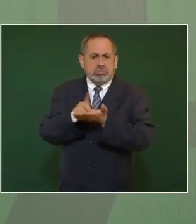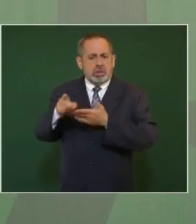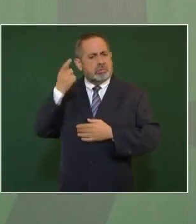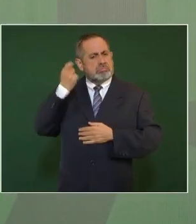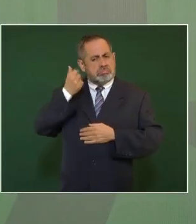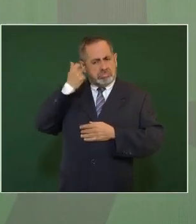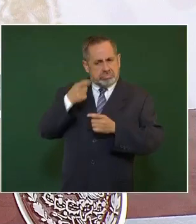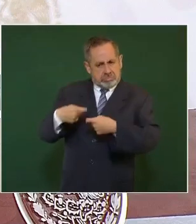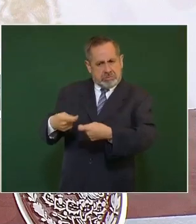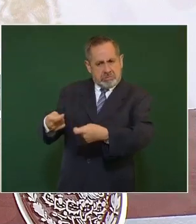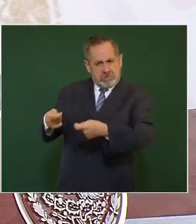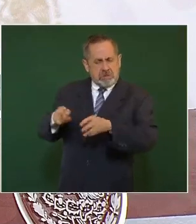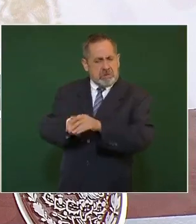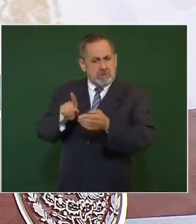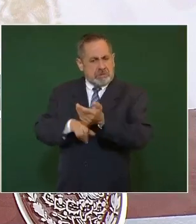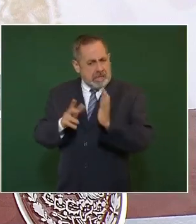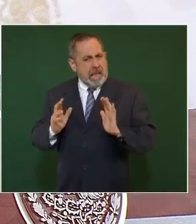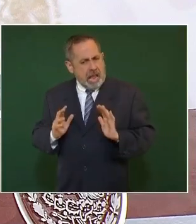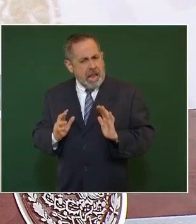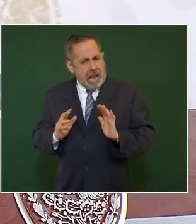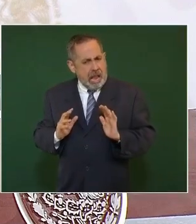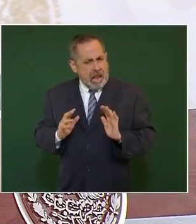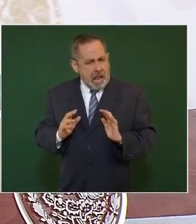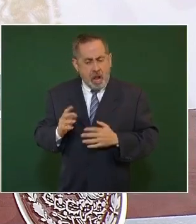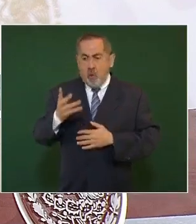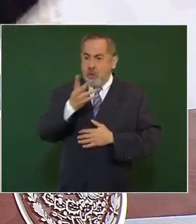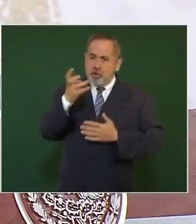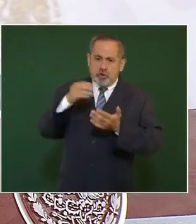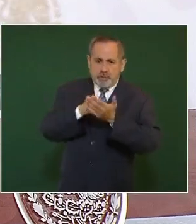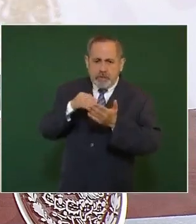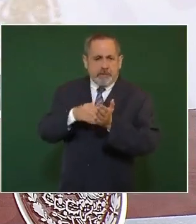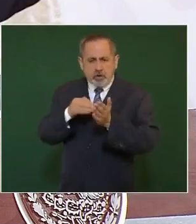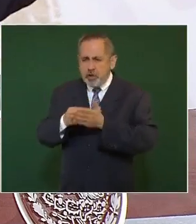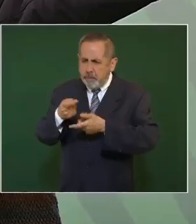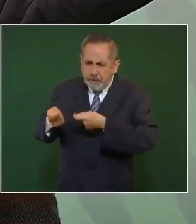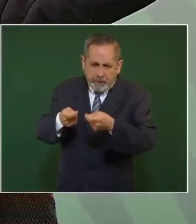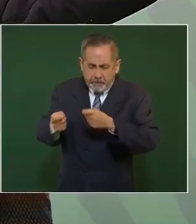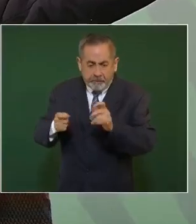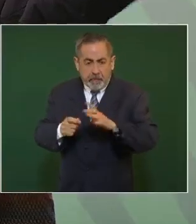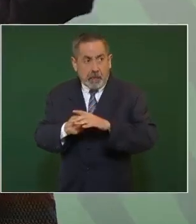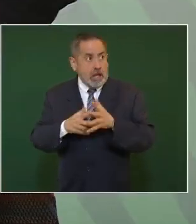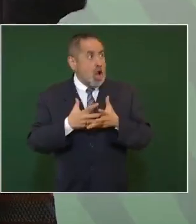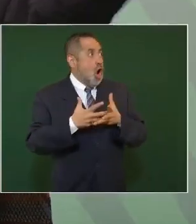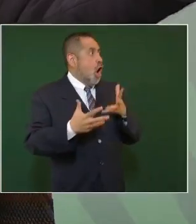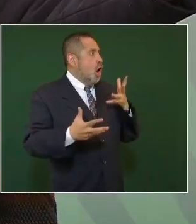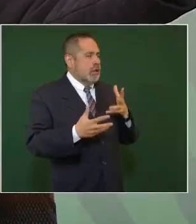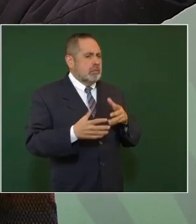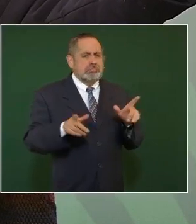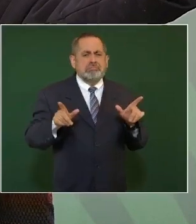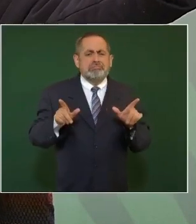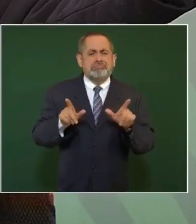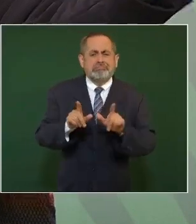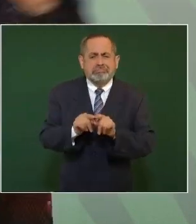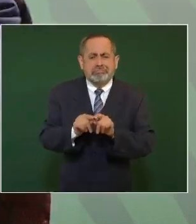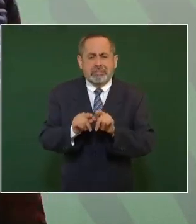pensión con 400 mil millones. No, su sistema